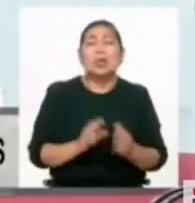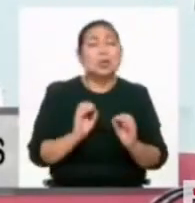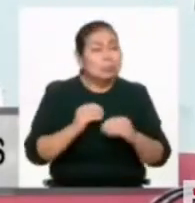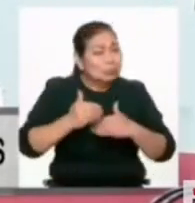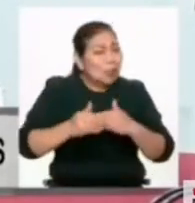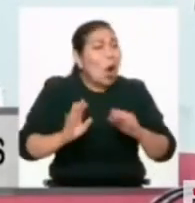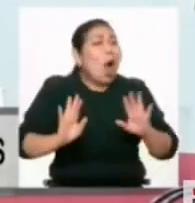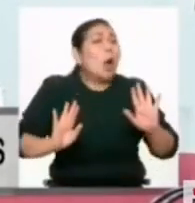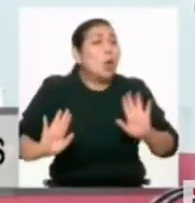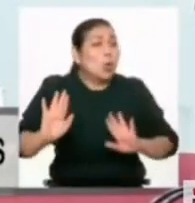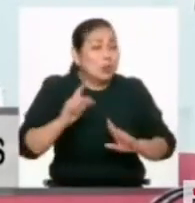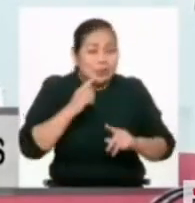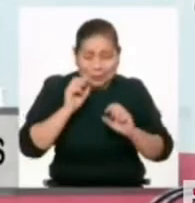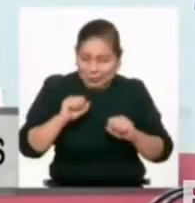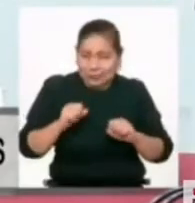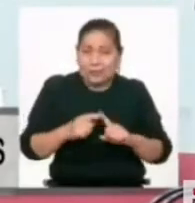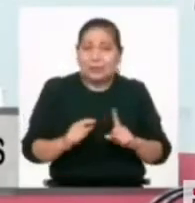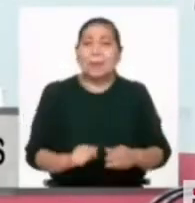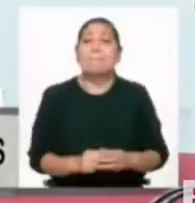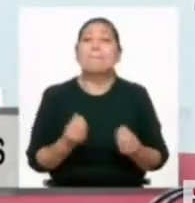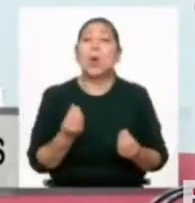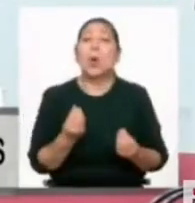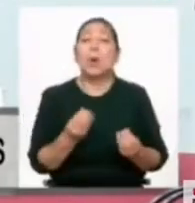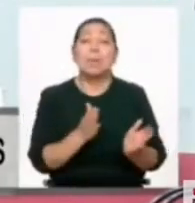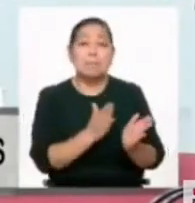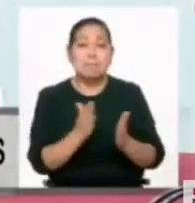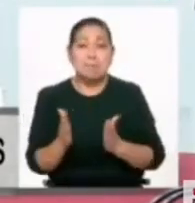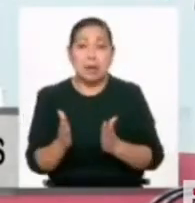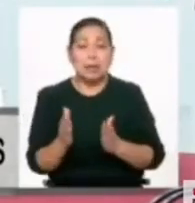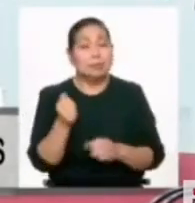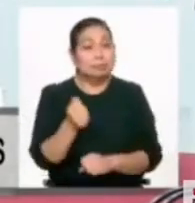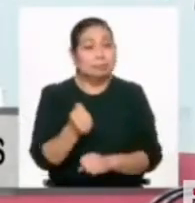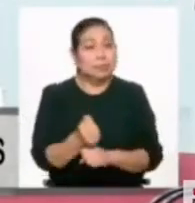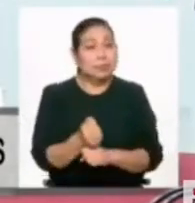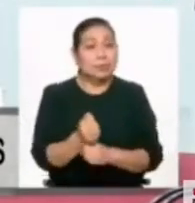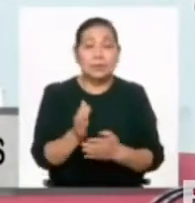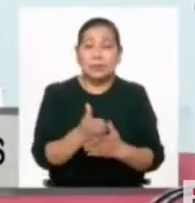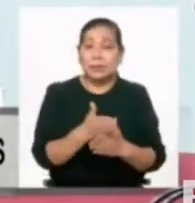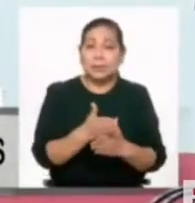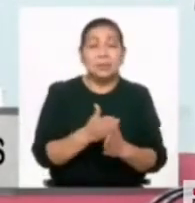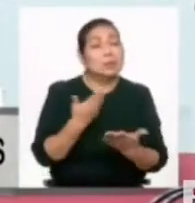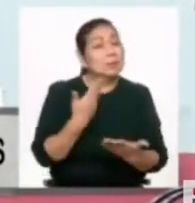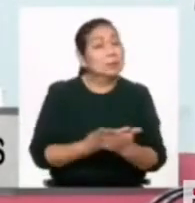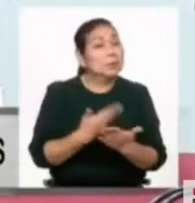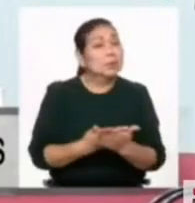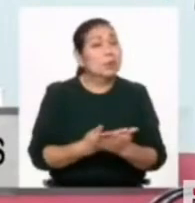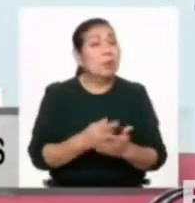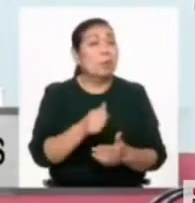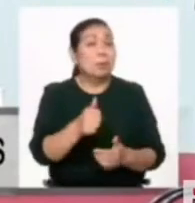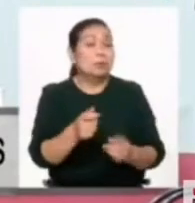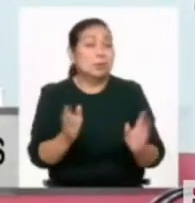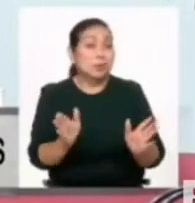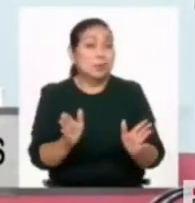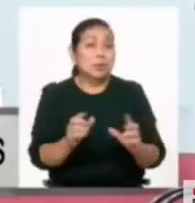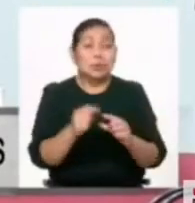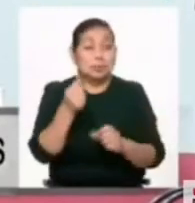hayan producido algunos hechos aislados, sí, por parte de los vencidos y por parte probablemente de los vencedores,